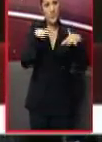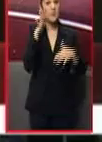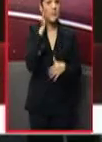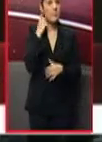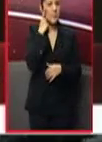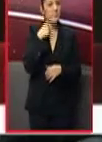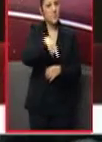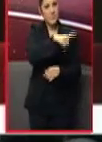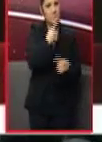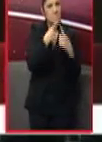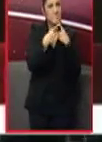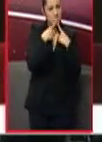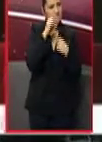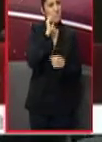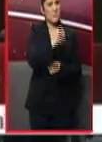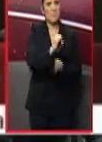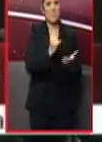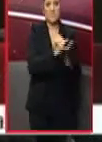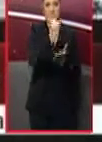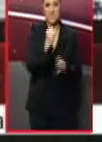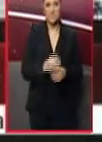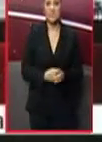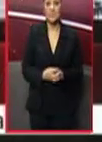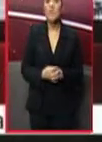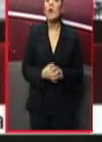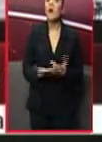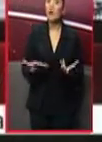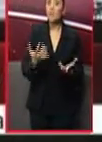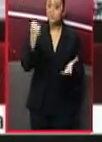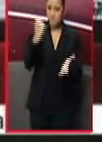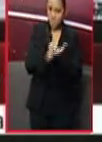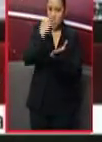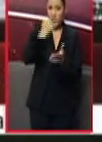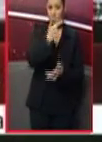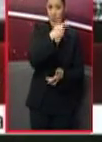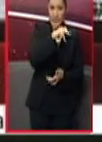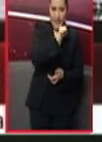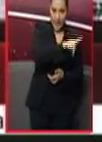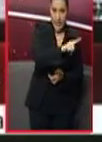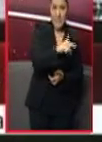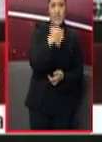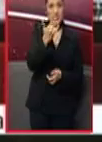Diputados. Aprobado en lo general y en lo particular por